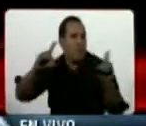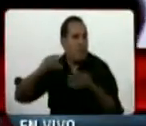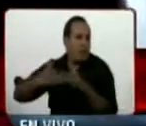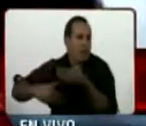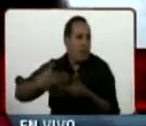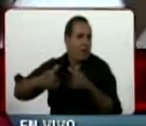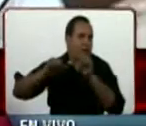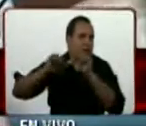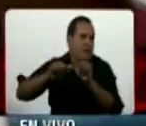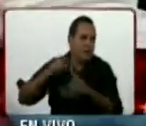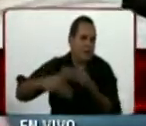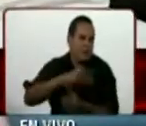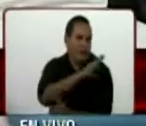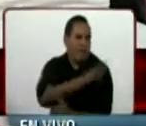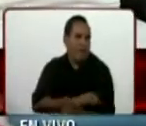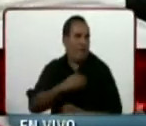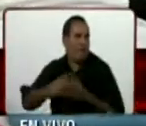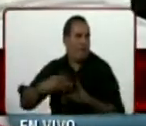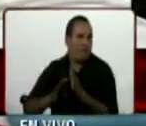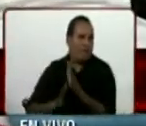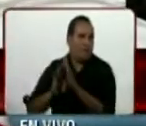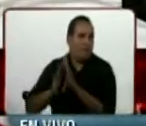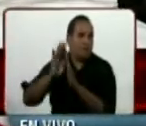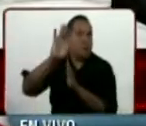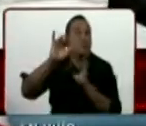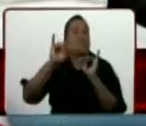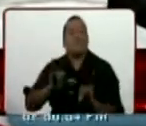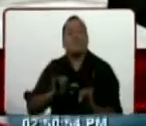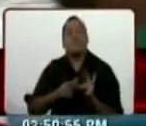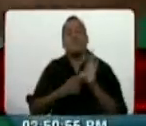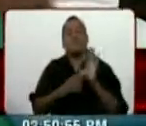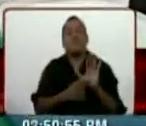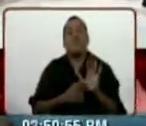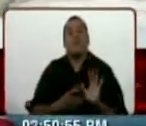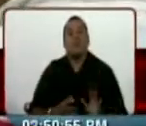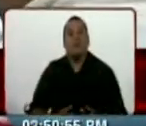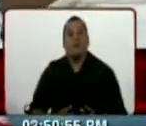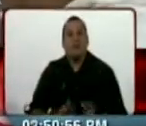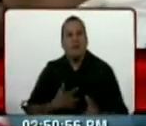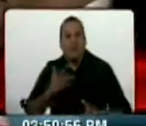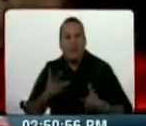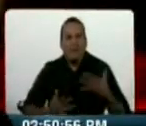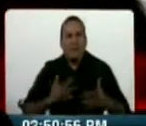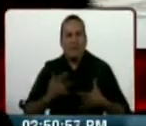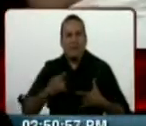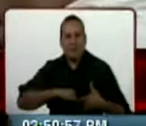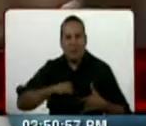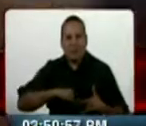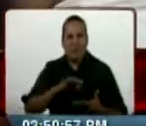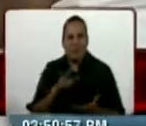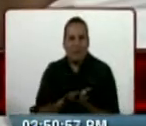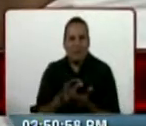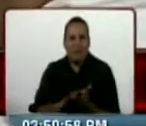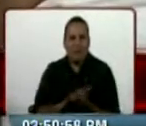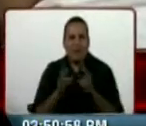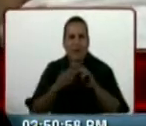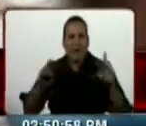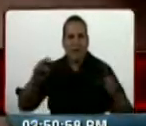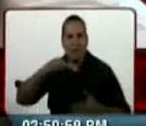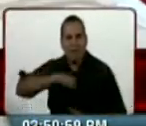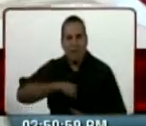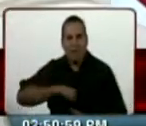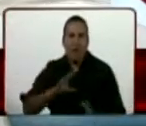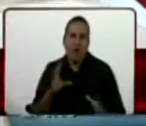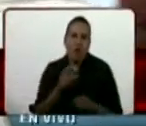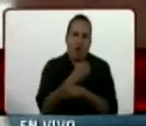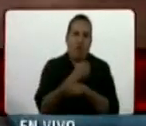siga fortaleciéndose. Asimismo, ha señalado que sintió una gran tranquilidad, paz en su alma y confianza en